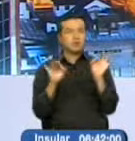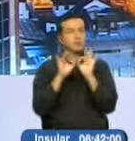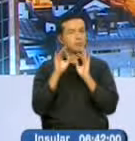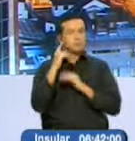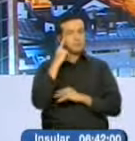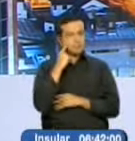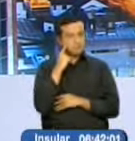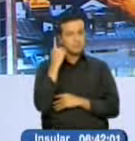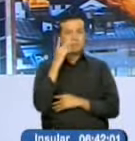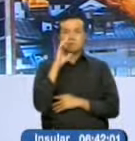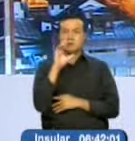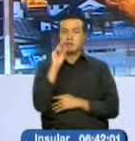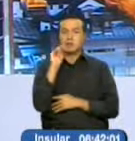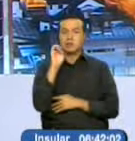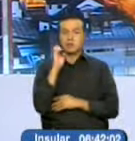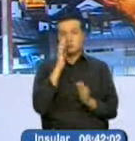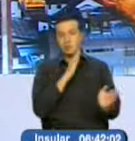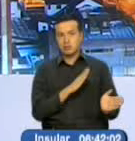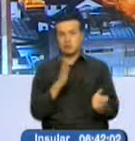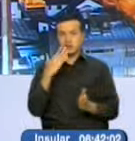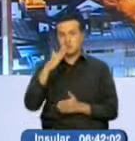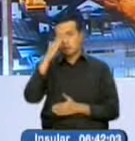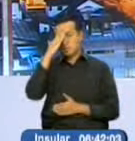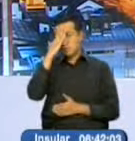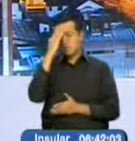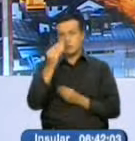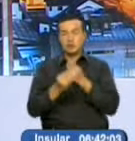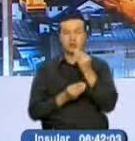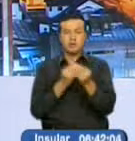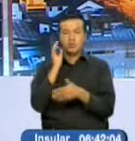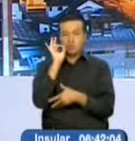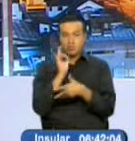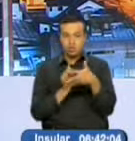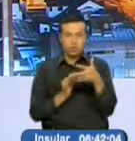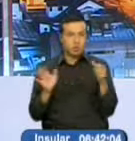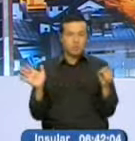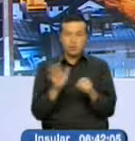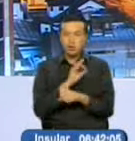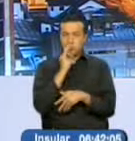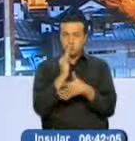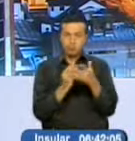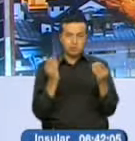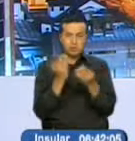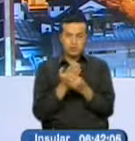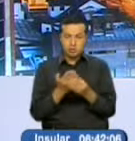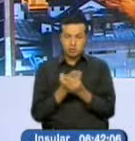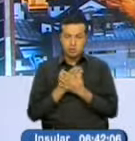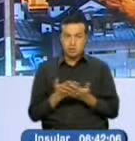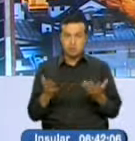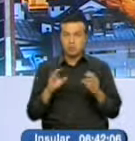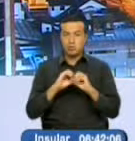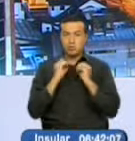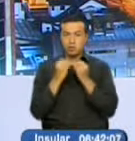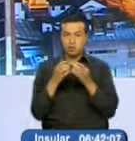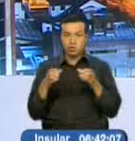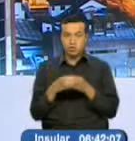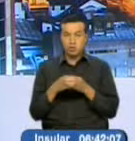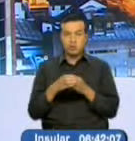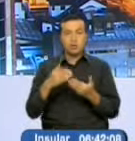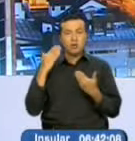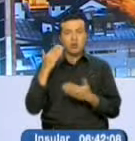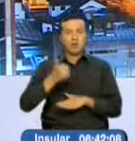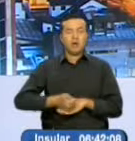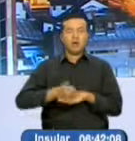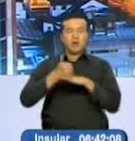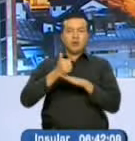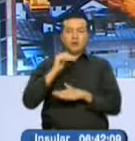conocer. El Consejo Nacional Electoral, como ya lo vimos, realizará este recuento de la totalidad de las actas objetadas por las organizaciones políticas. La autoridad